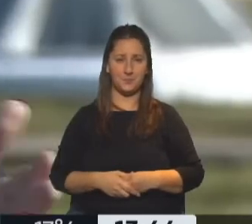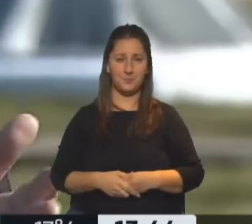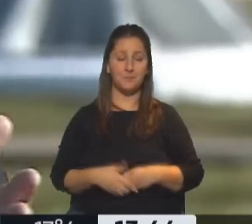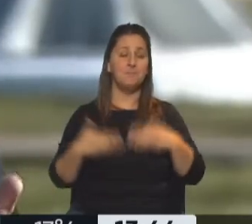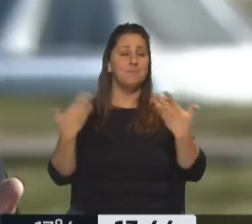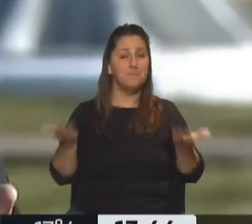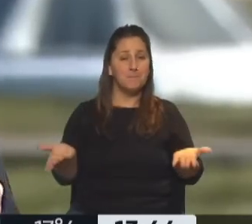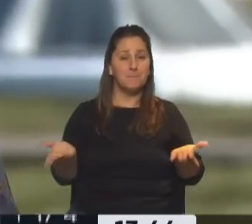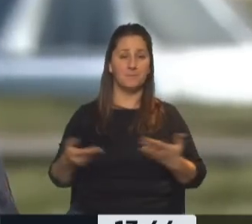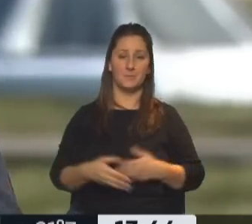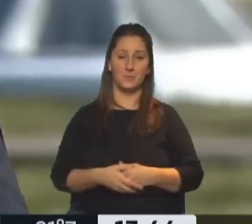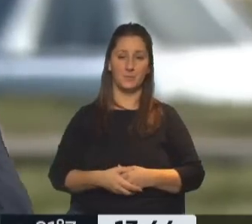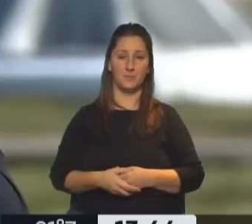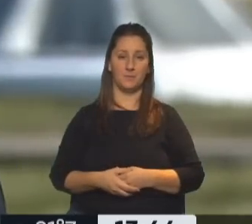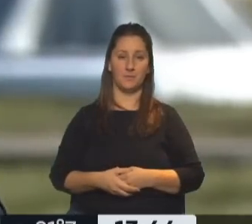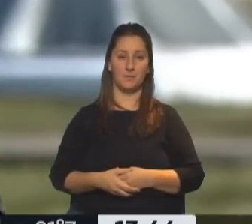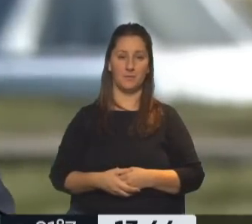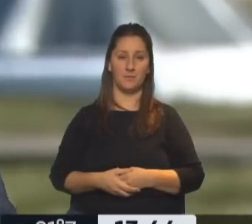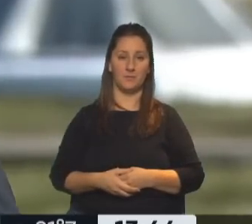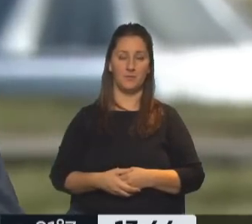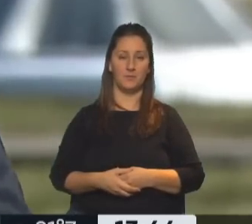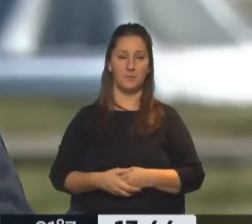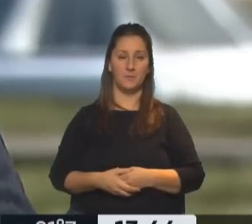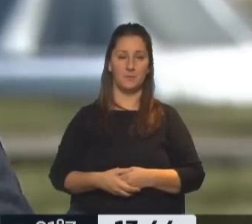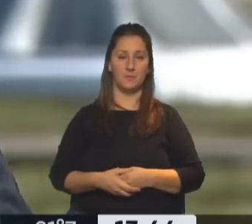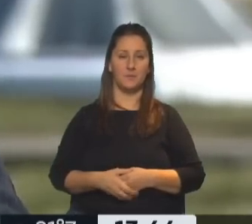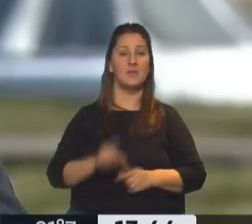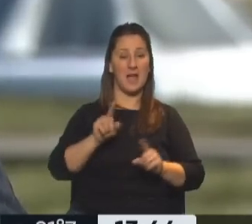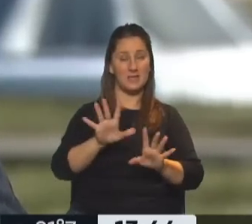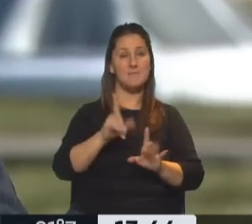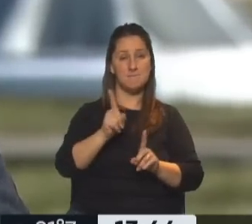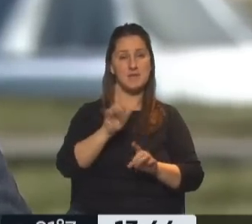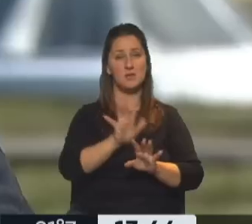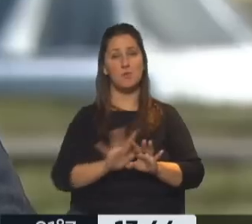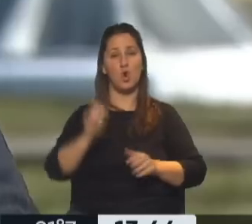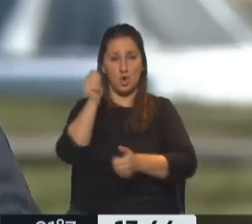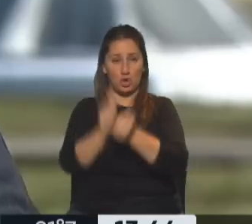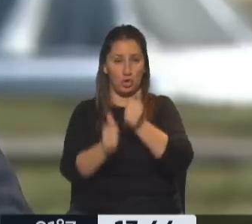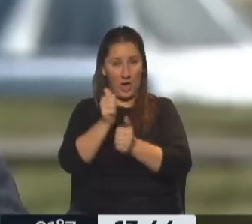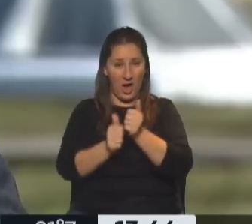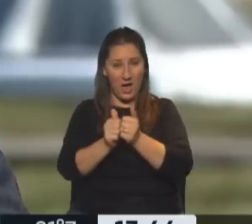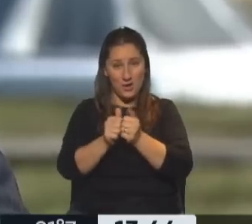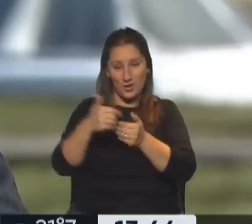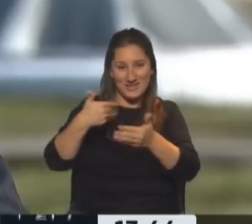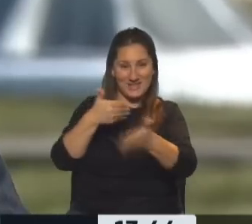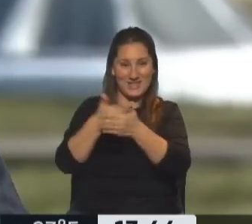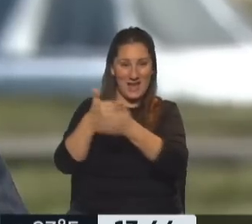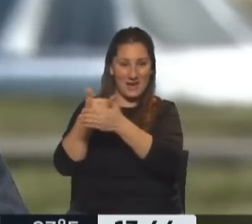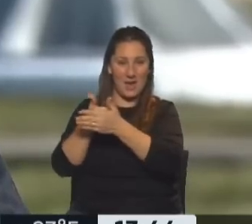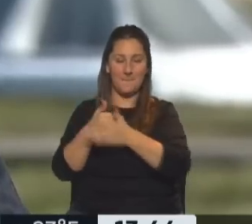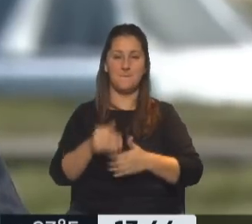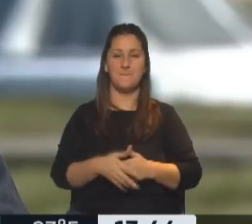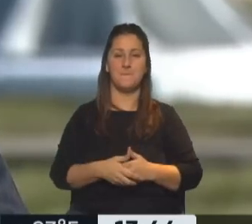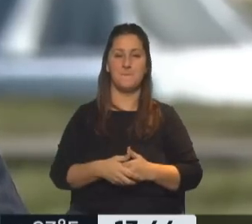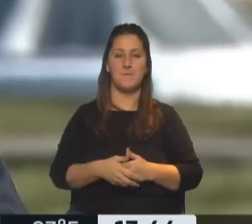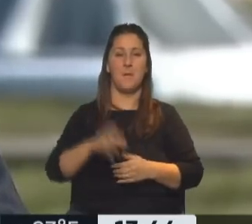Así es que, si esto además lo estamos haciendo allí en los alrededores de Rosario, la linda Rosario, pobre Pablo